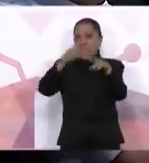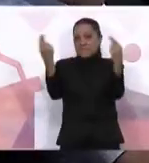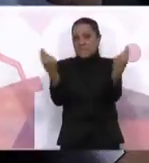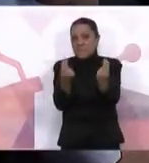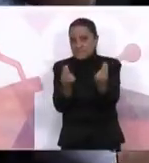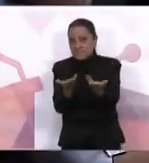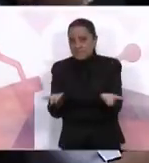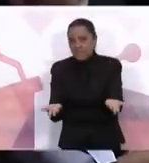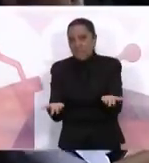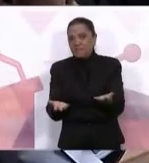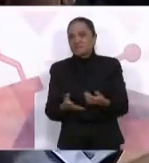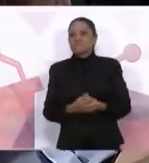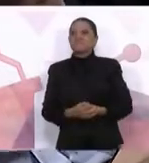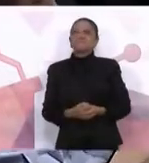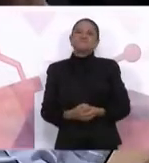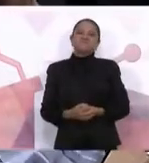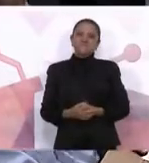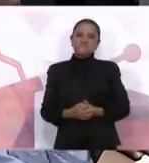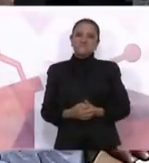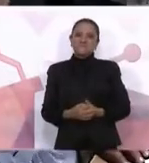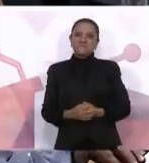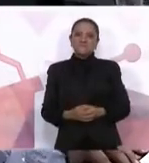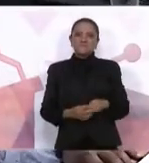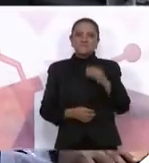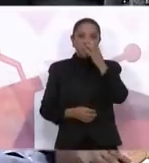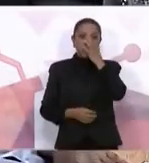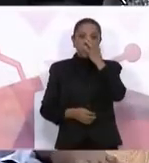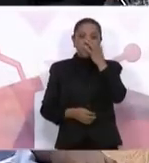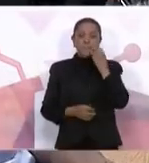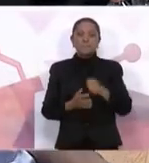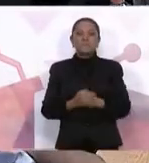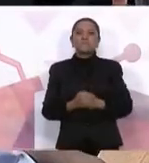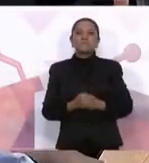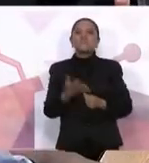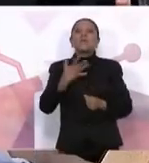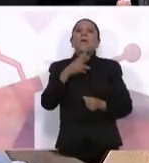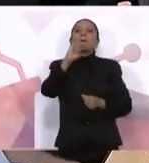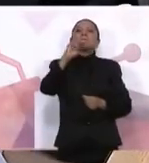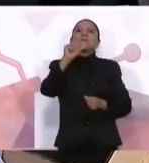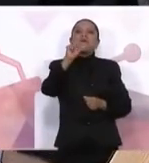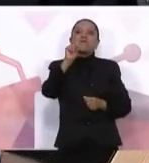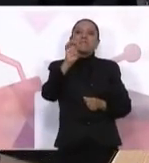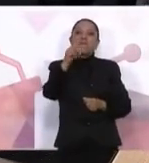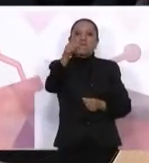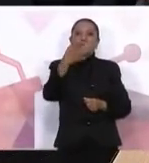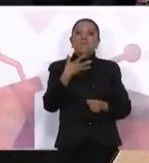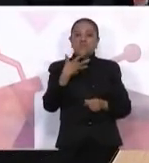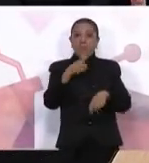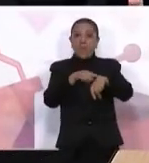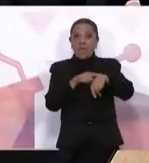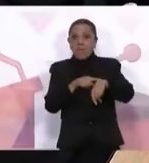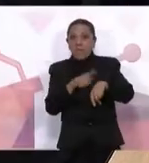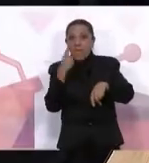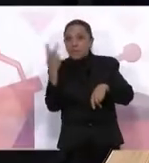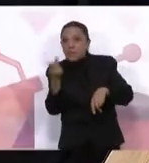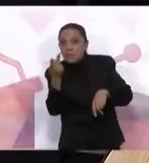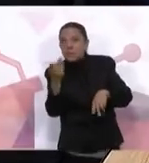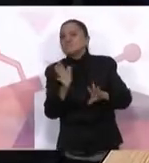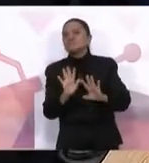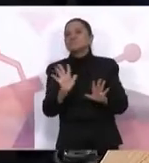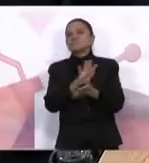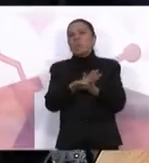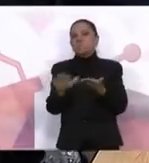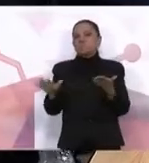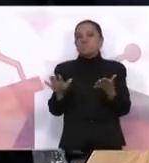tit tiene tiempo jorge meade ocaranza cronómetro no no tiene tiempo